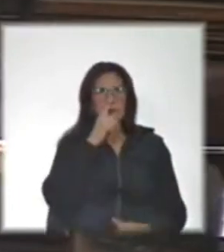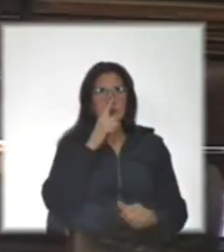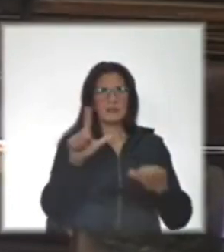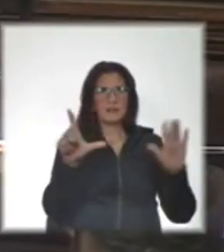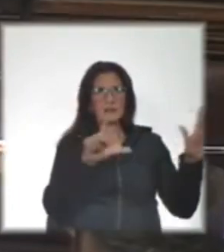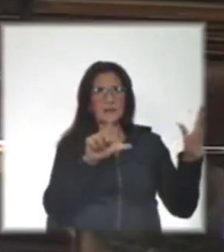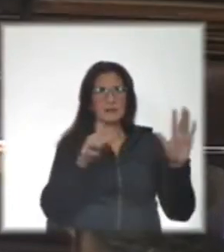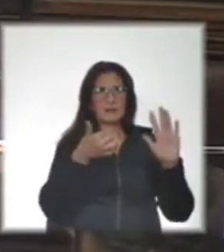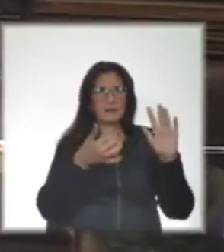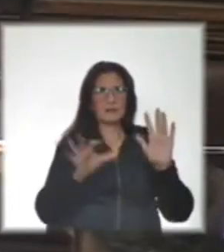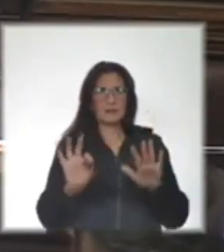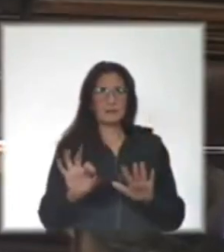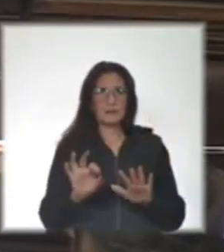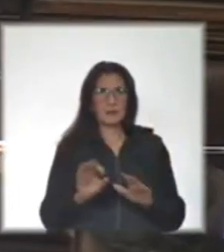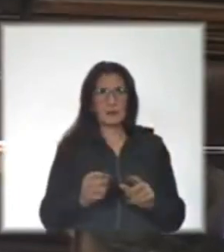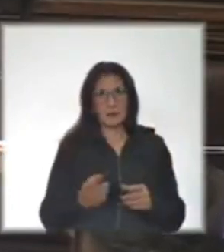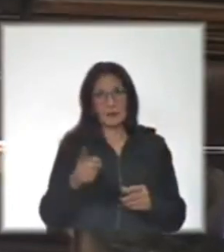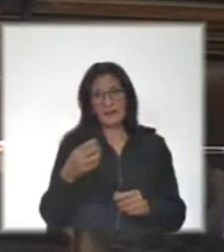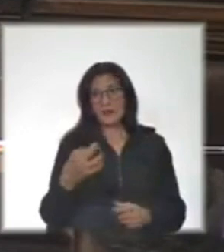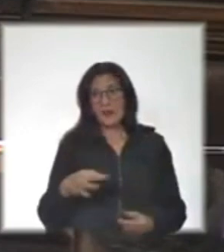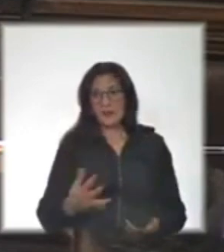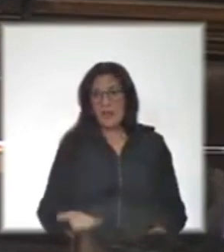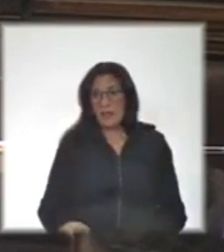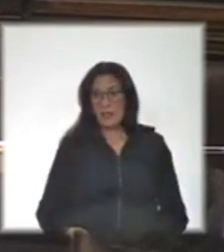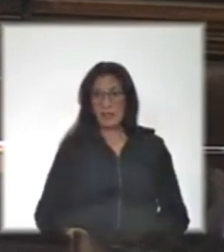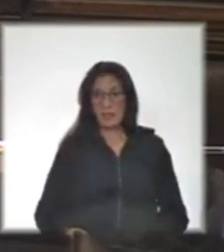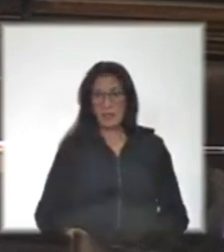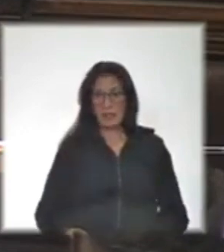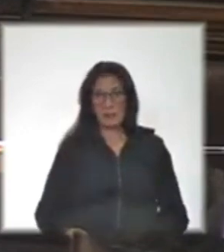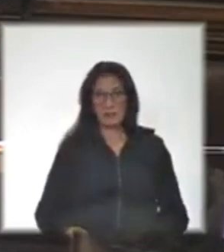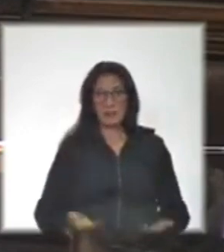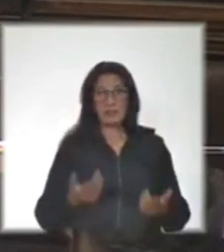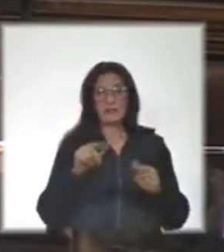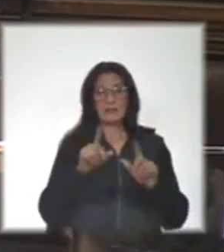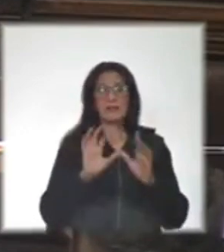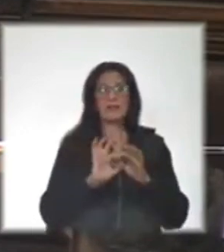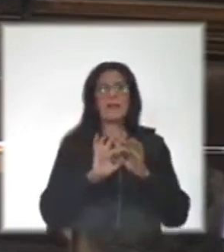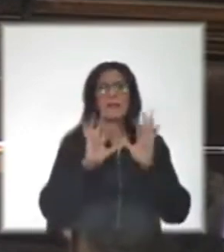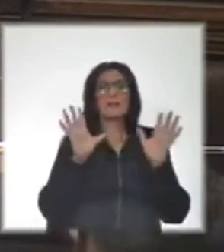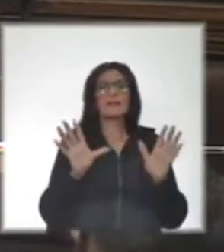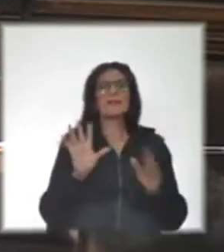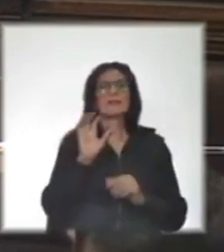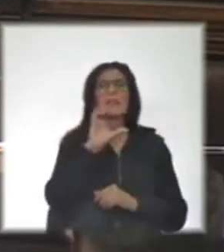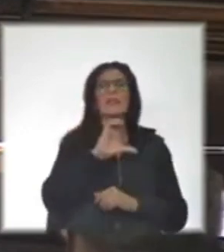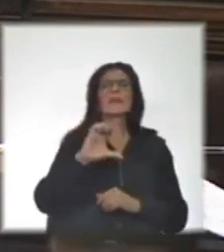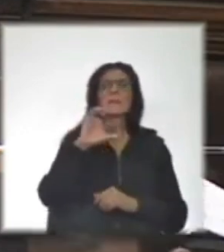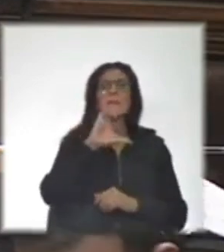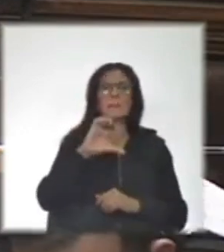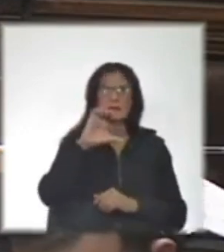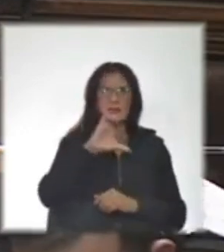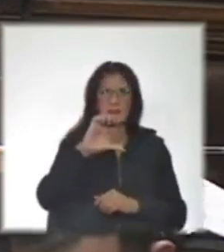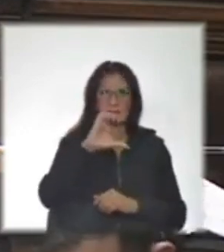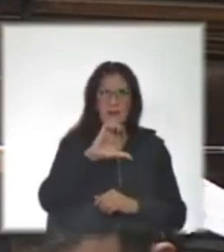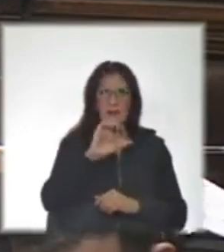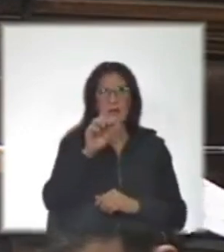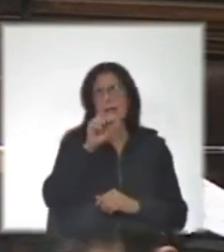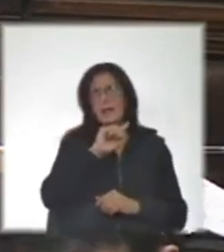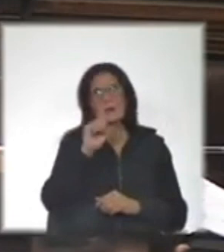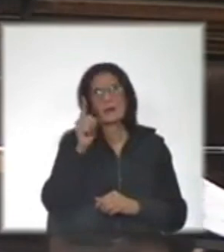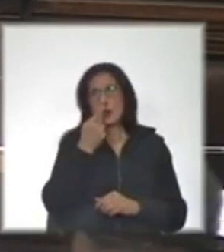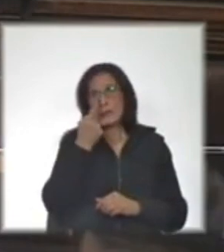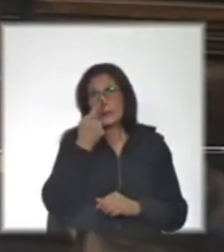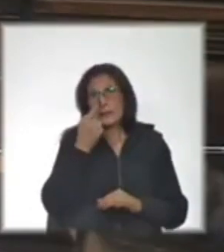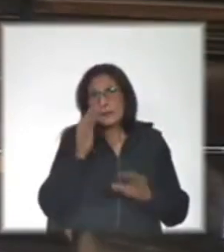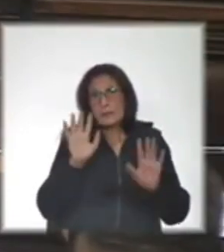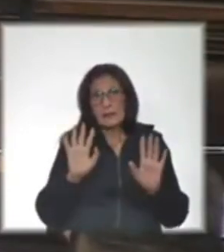1760. Bueno, esa es la realidad. Y esos son la libertad de empresa. Y a la empresa no le interesa la libertad de